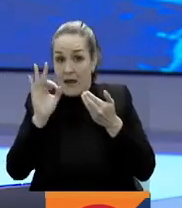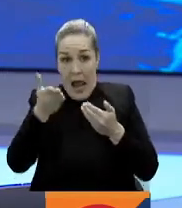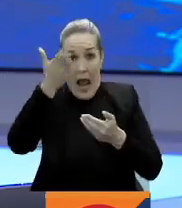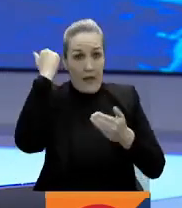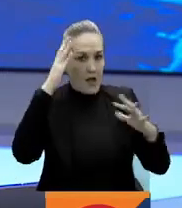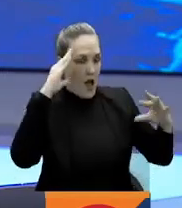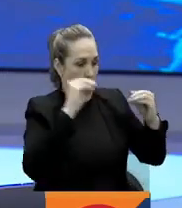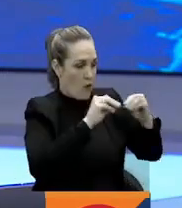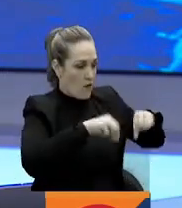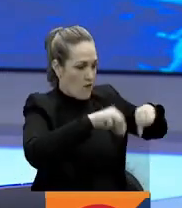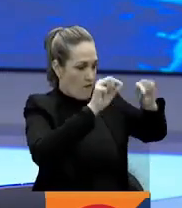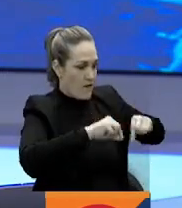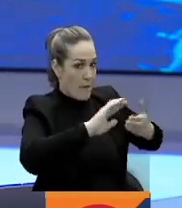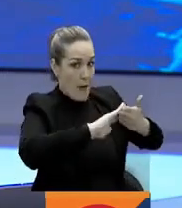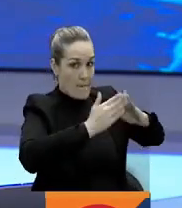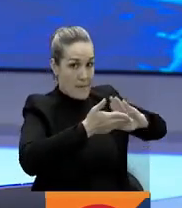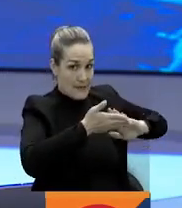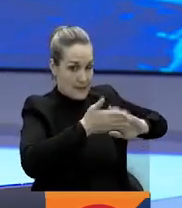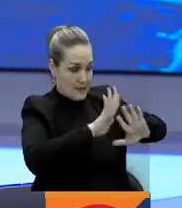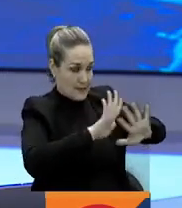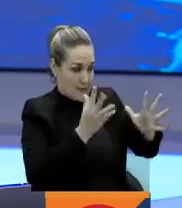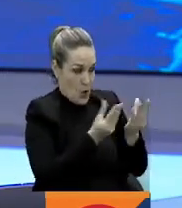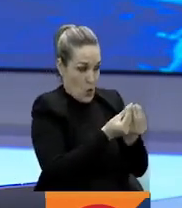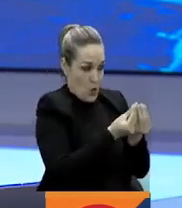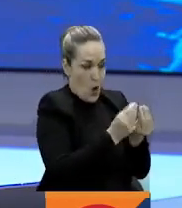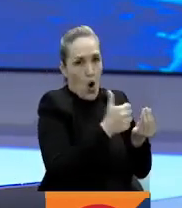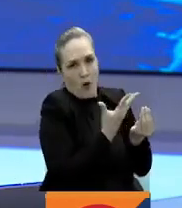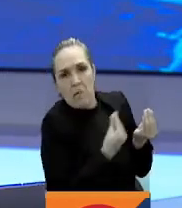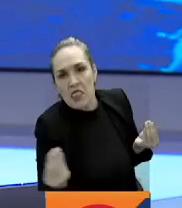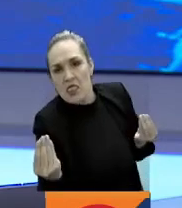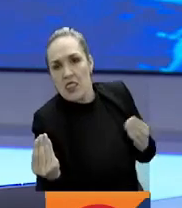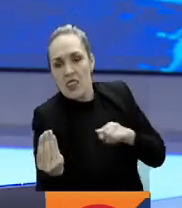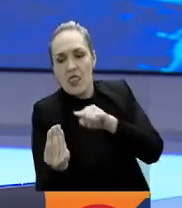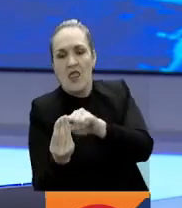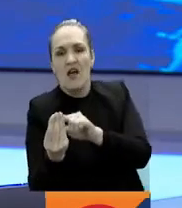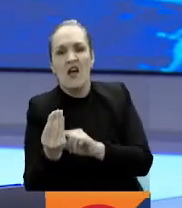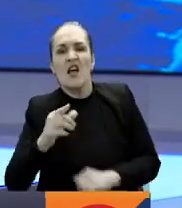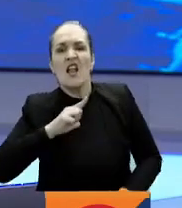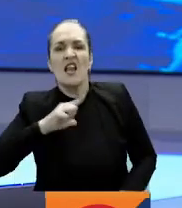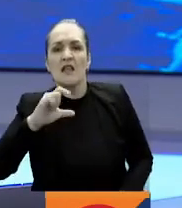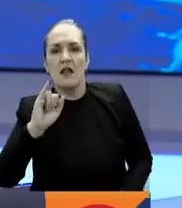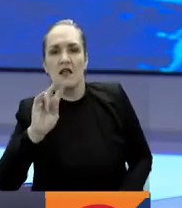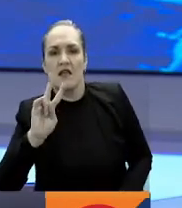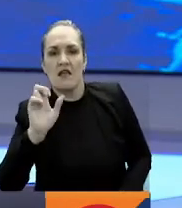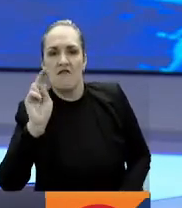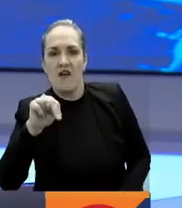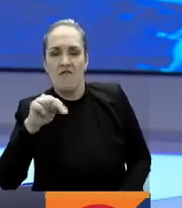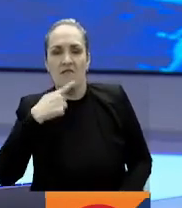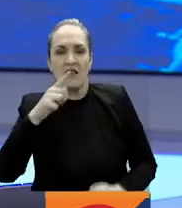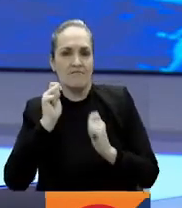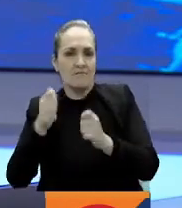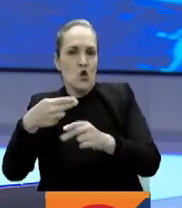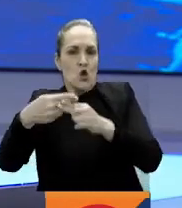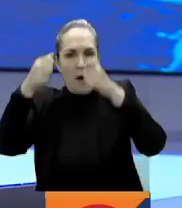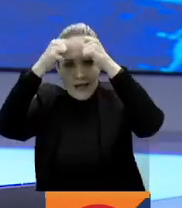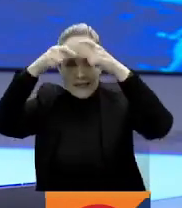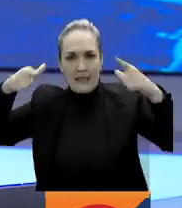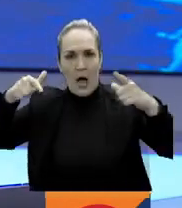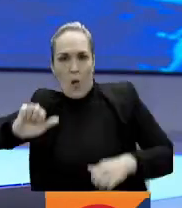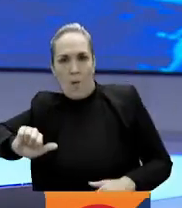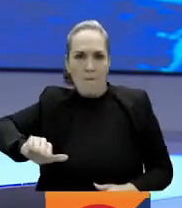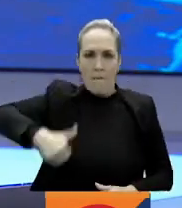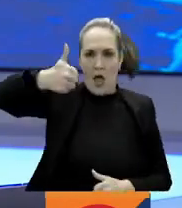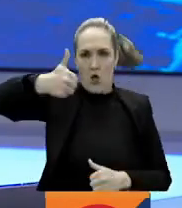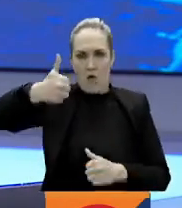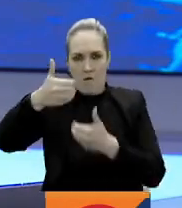las FARC, el mismo que mandaba alias Iván Mordisco, anunciaron que el próximo 16 de mayo iniciarían los diálogos de paz con el